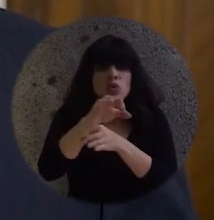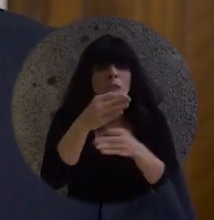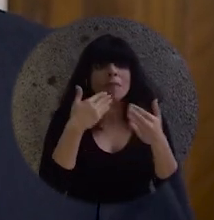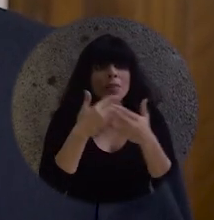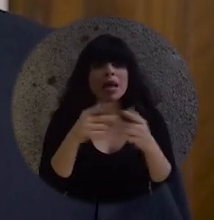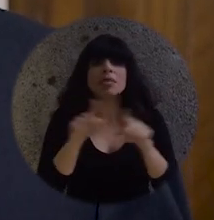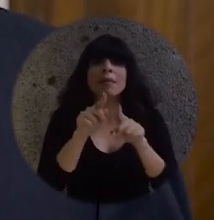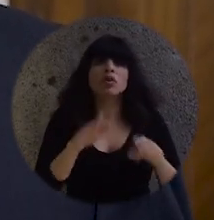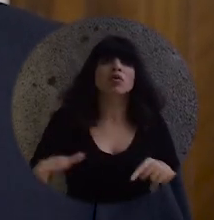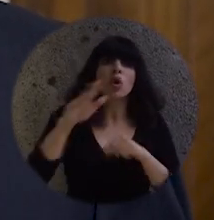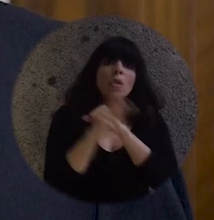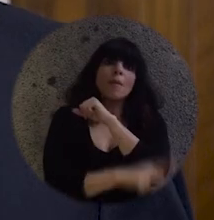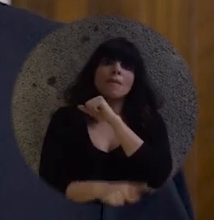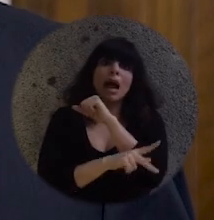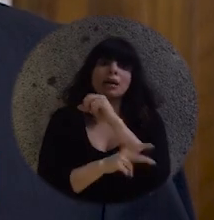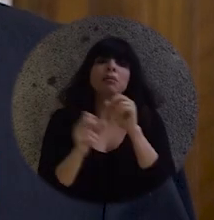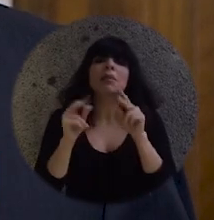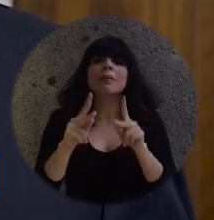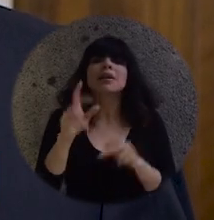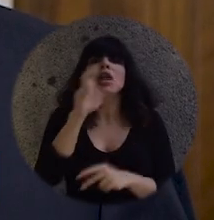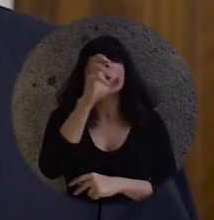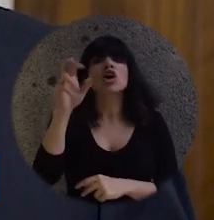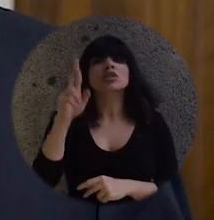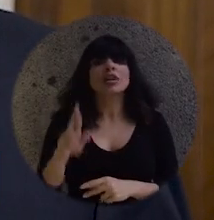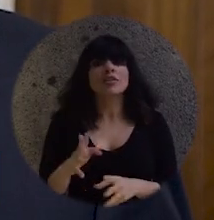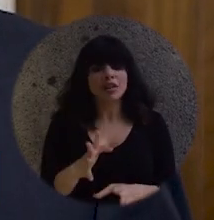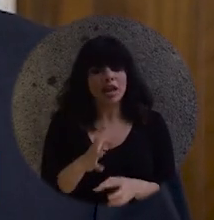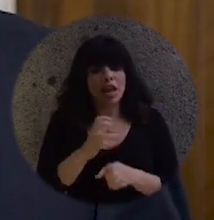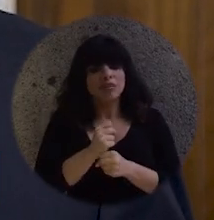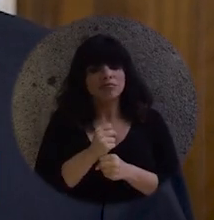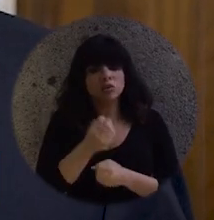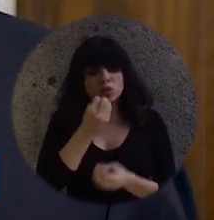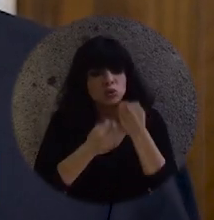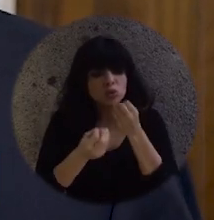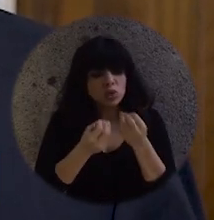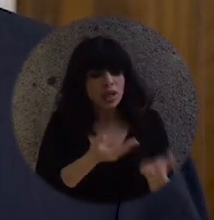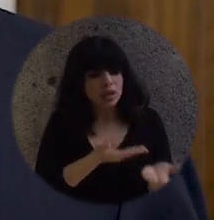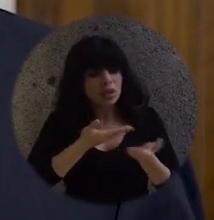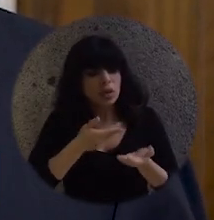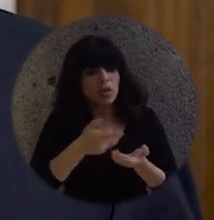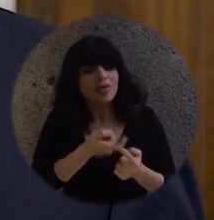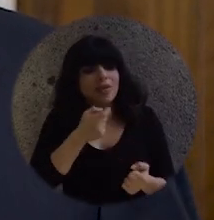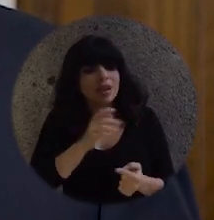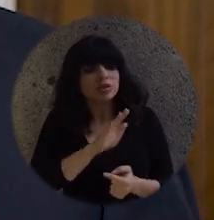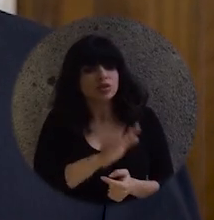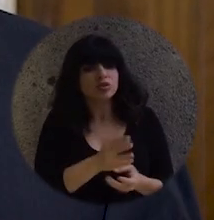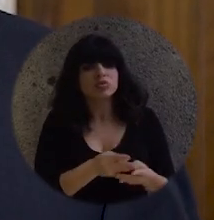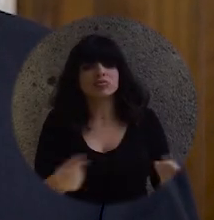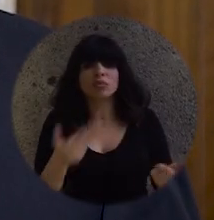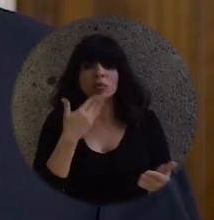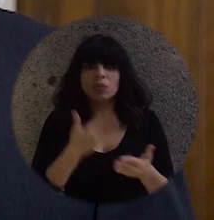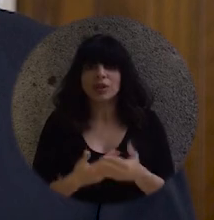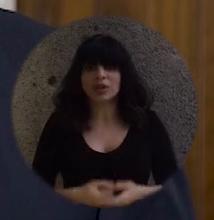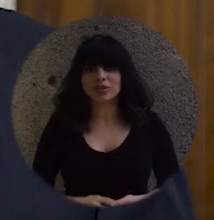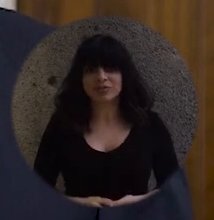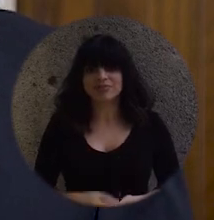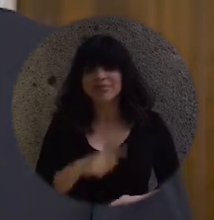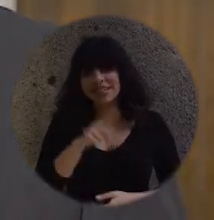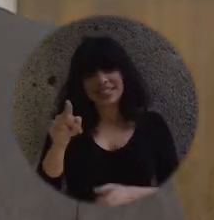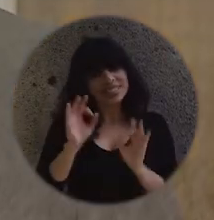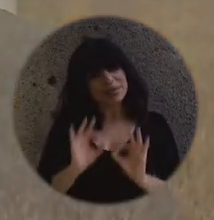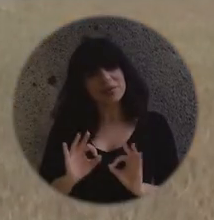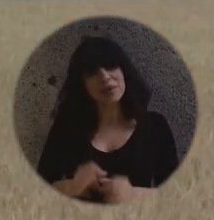al país entero, permitiendo que Costa Rica obtenga su sustento a partir de su pródigo suelo. Que estén muy